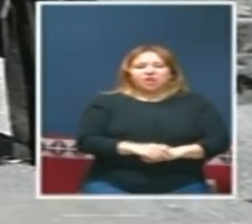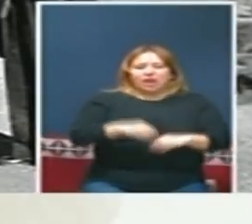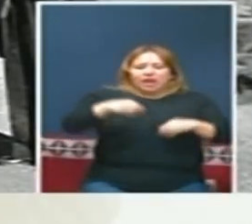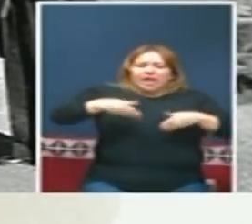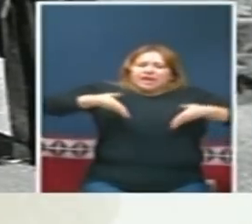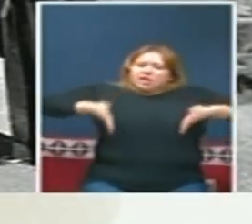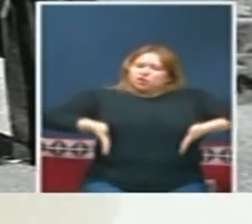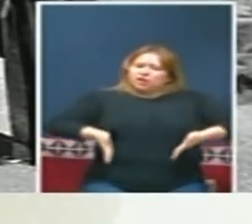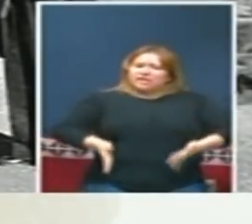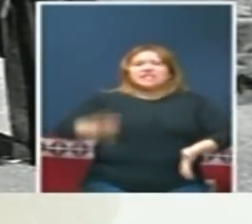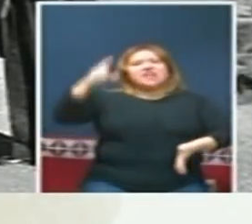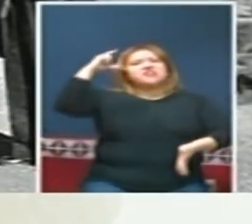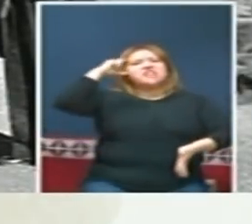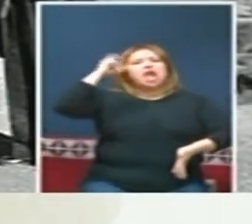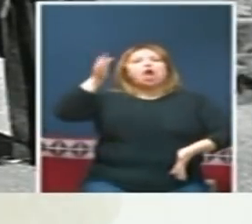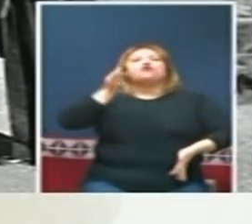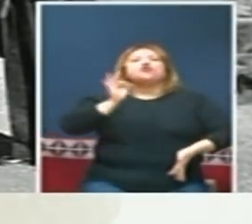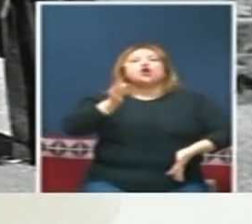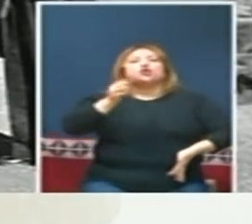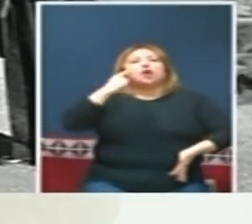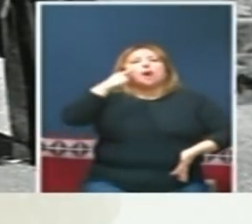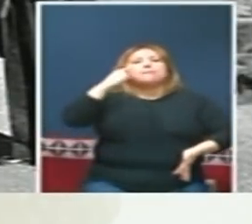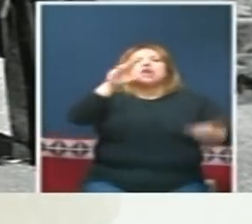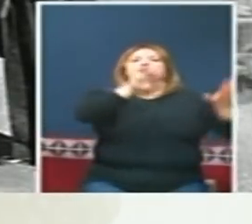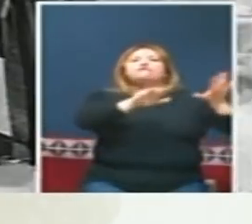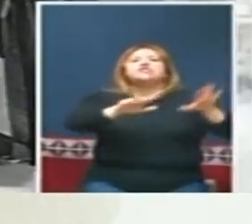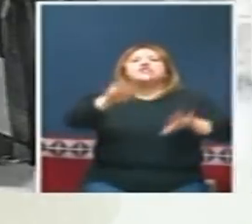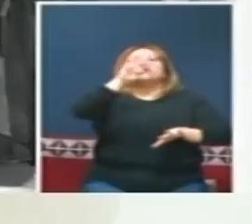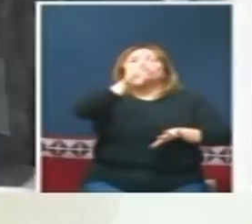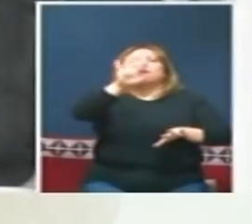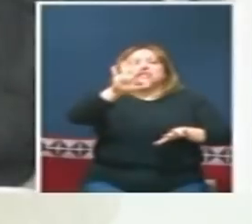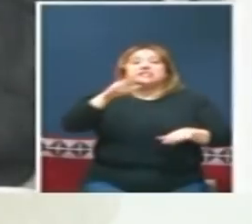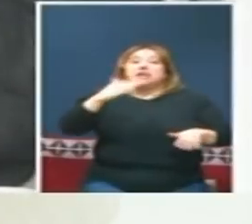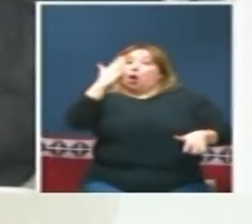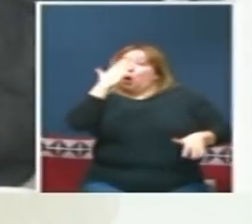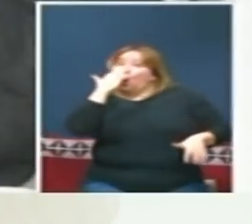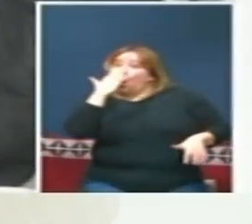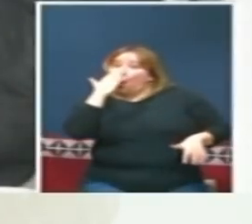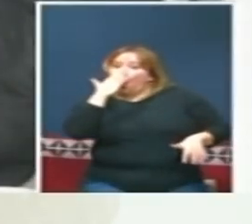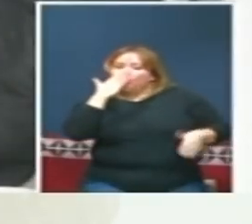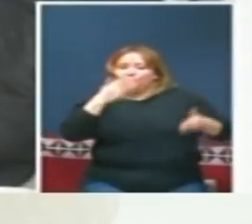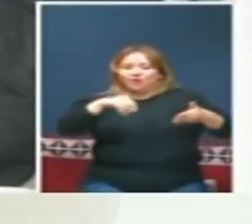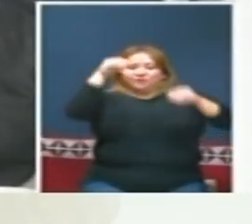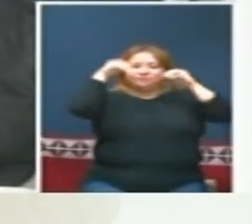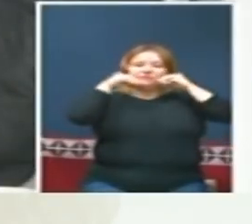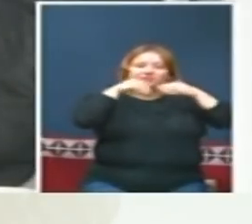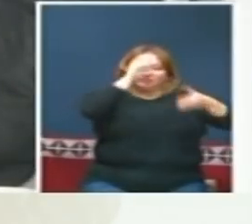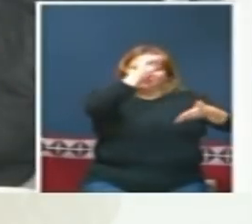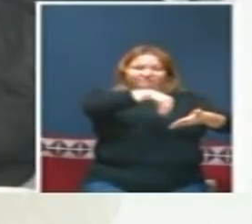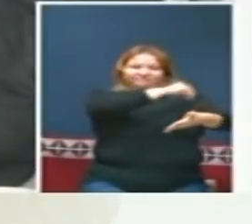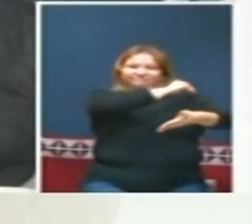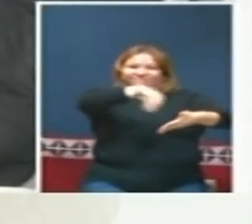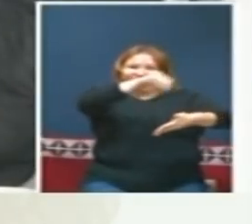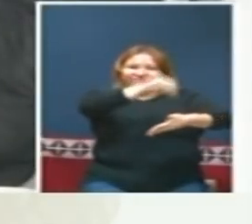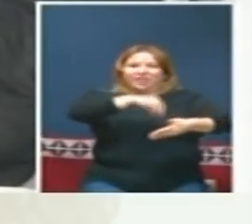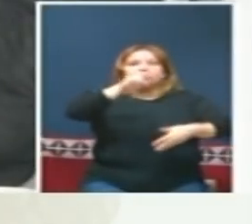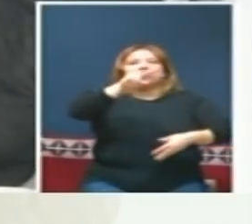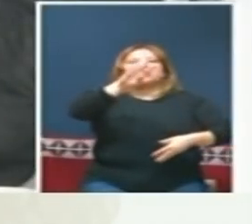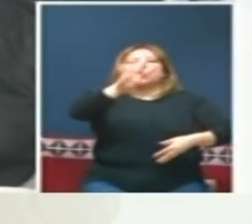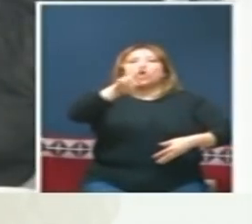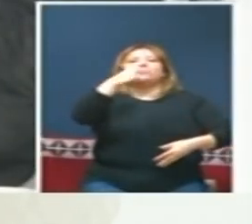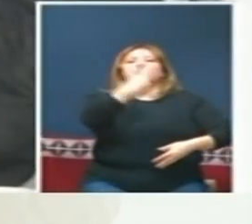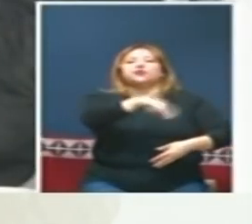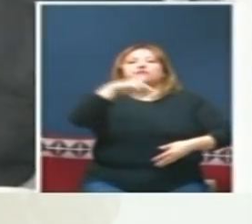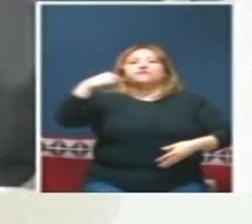Nació el 10 de octubre de 1945 en Córdoba, recibiendo el bautismo el 24 de noviembre.